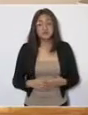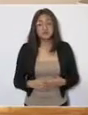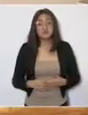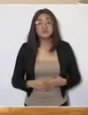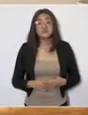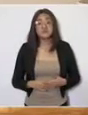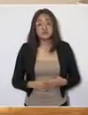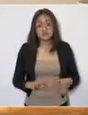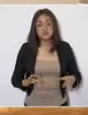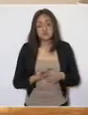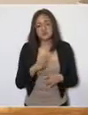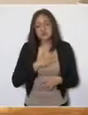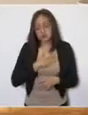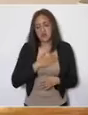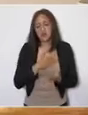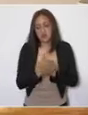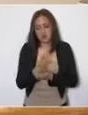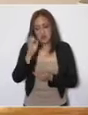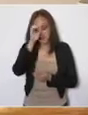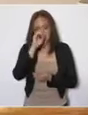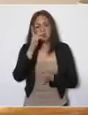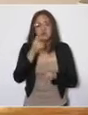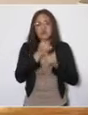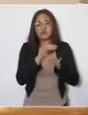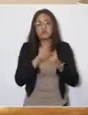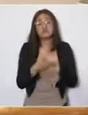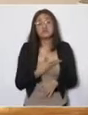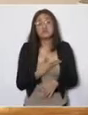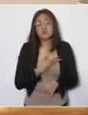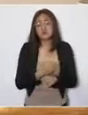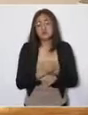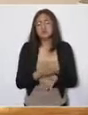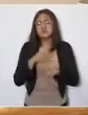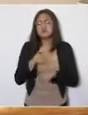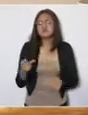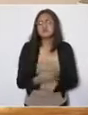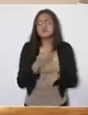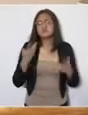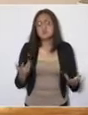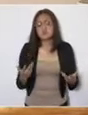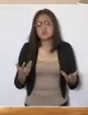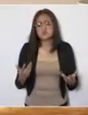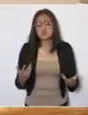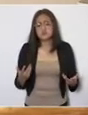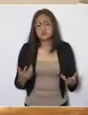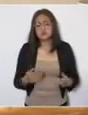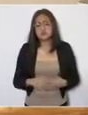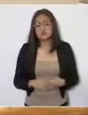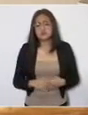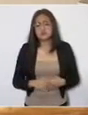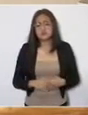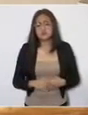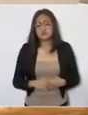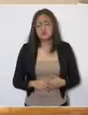entre ellos la mía es la información que tenemos sobre hechos ocurridos